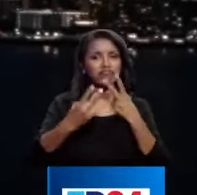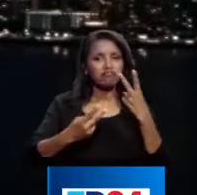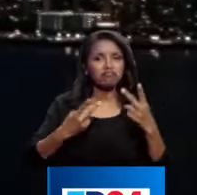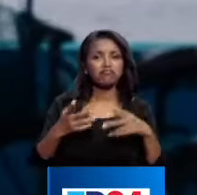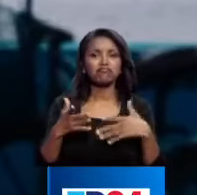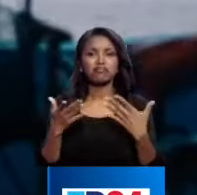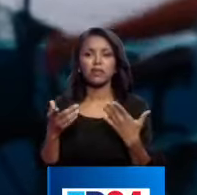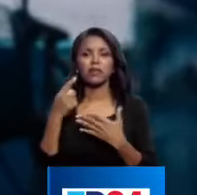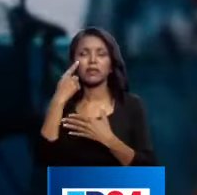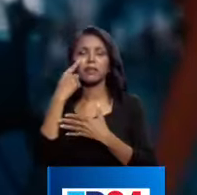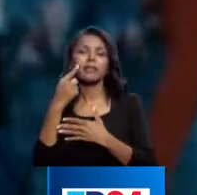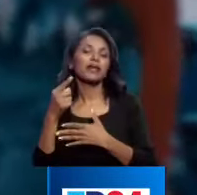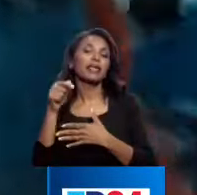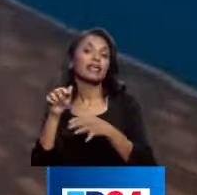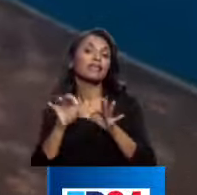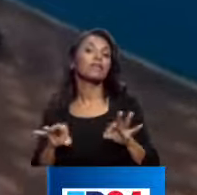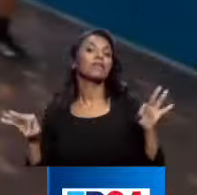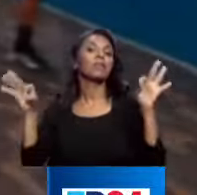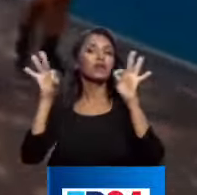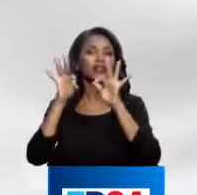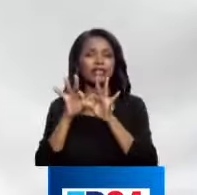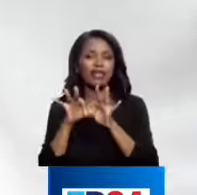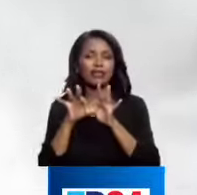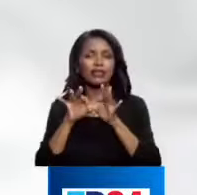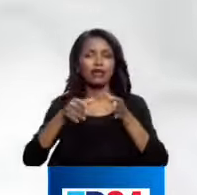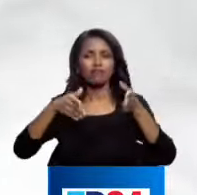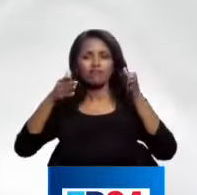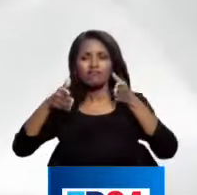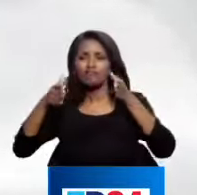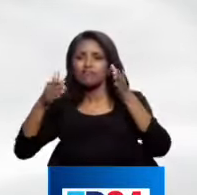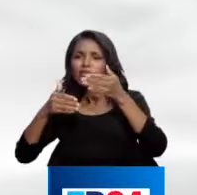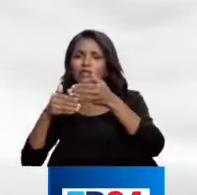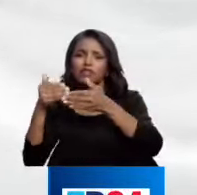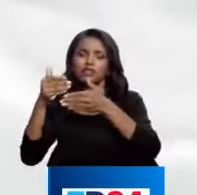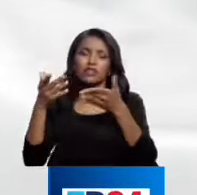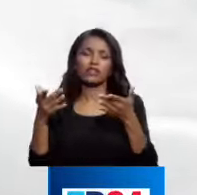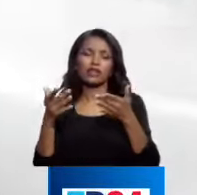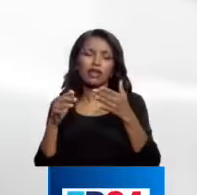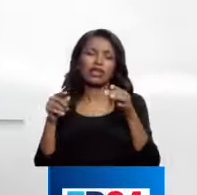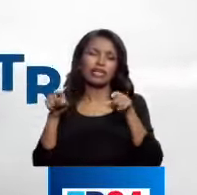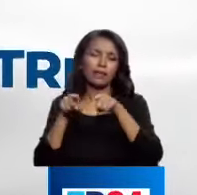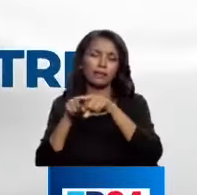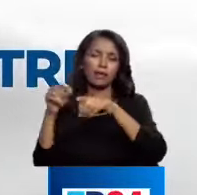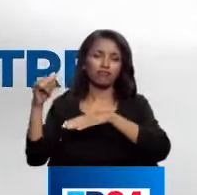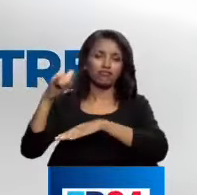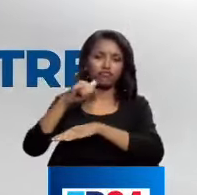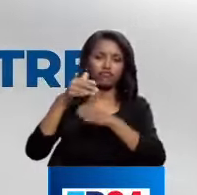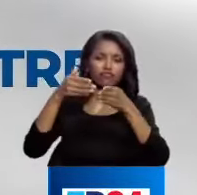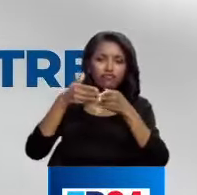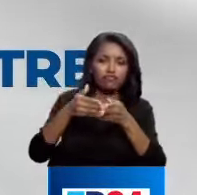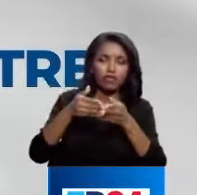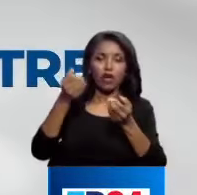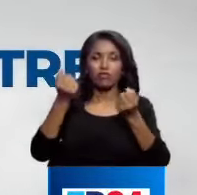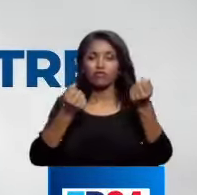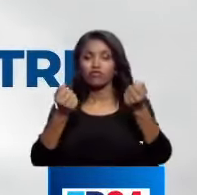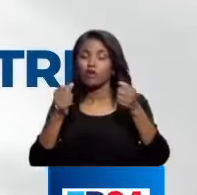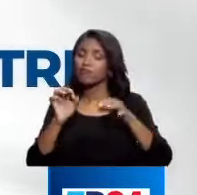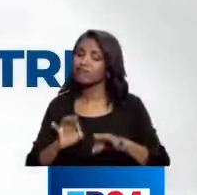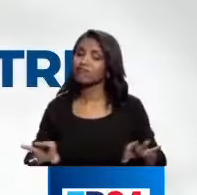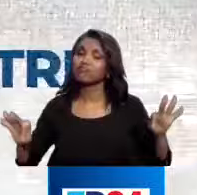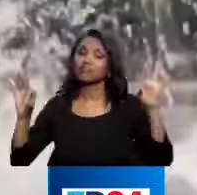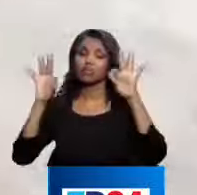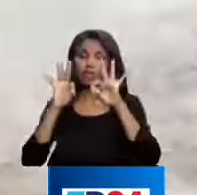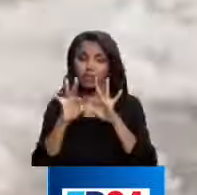la infraestructura juega un papel fundamental. La conectividad aérea, marítima y terrestre es la